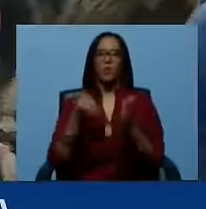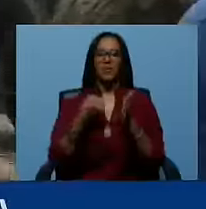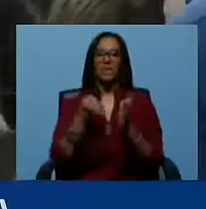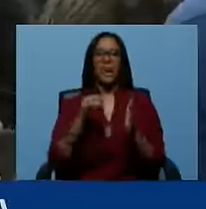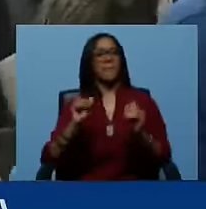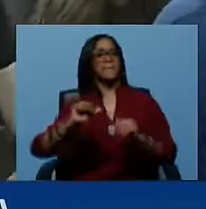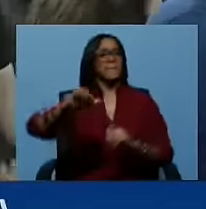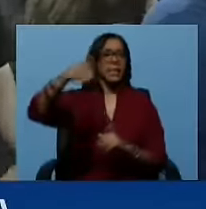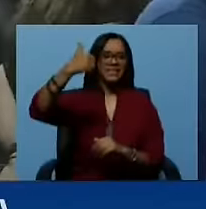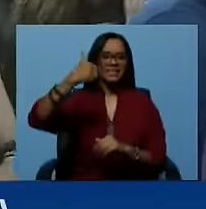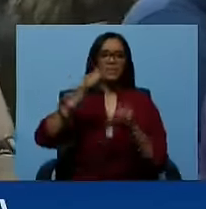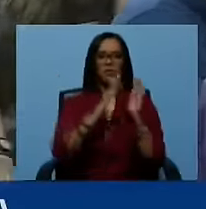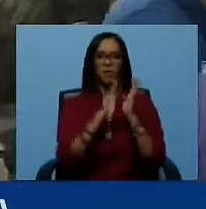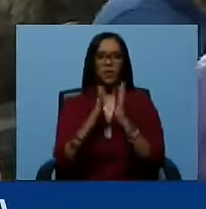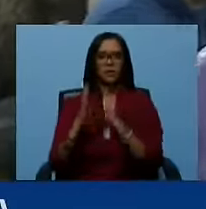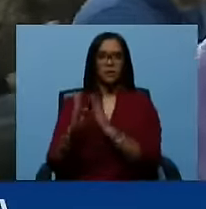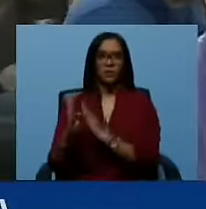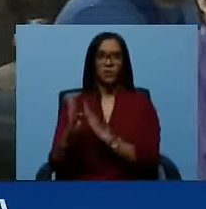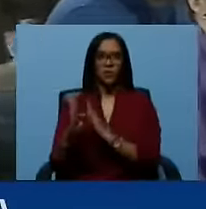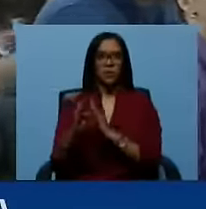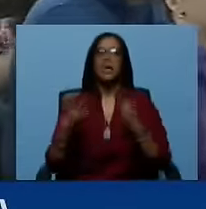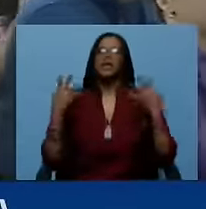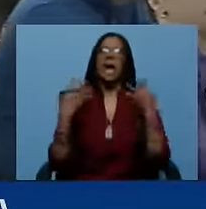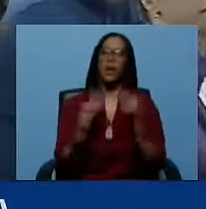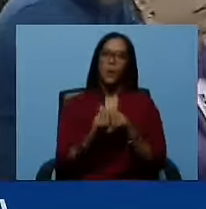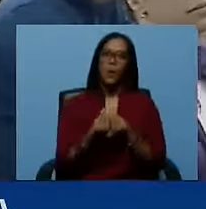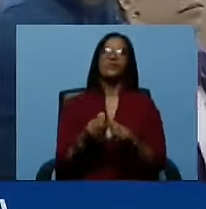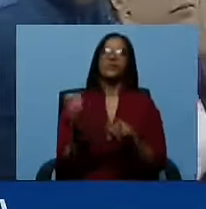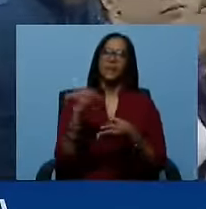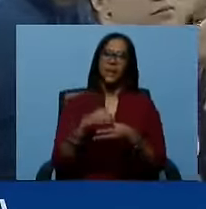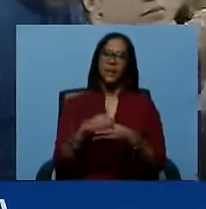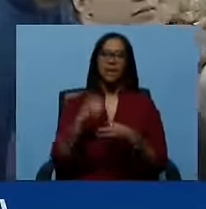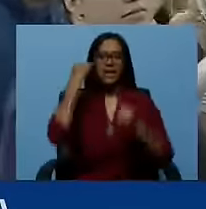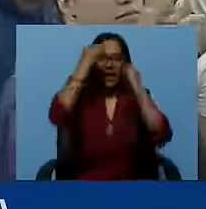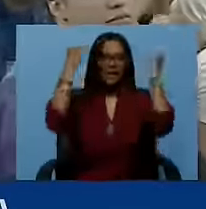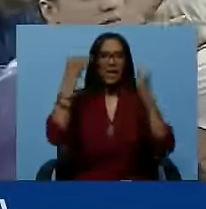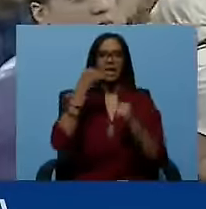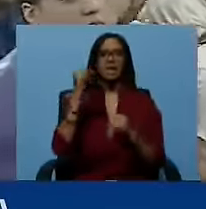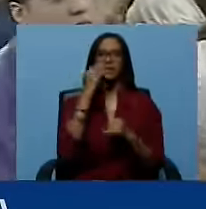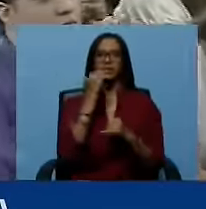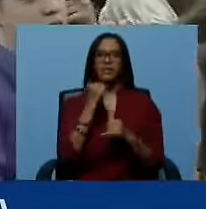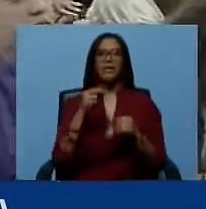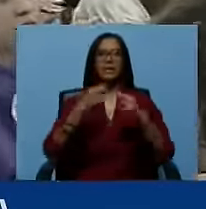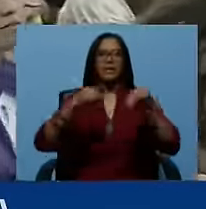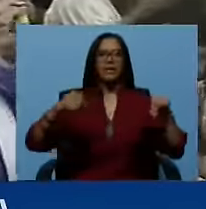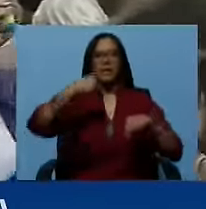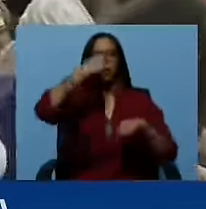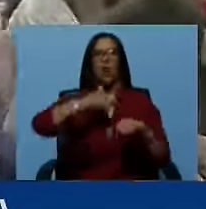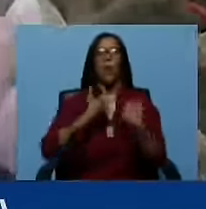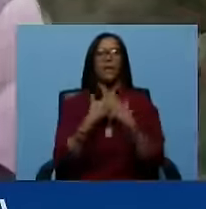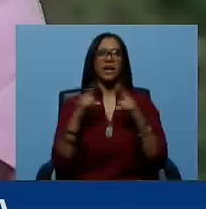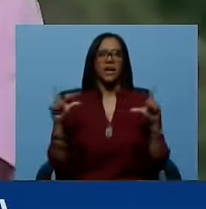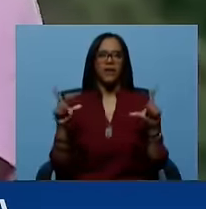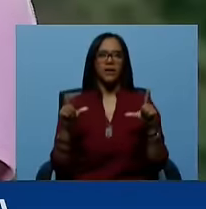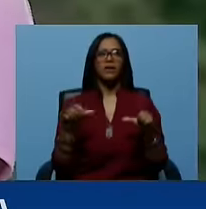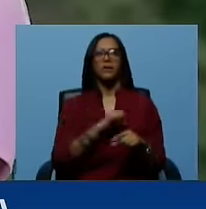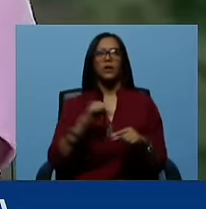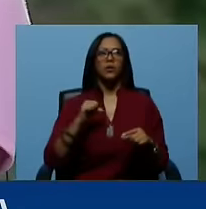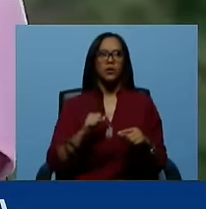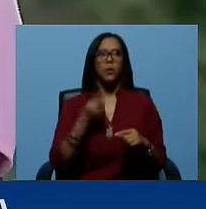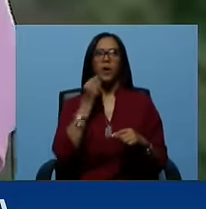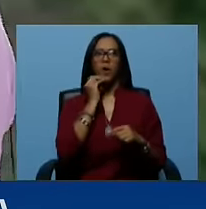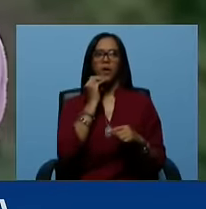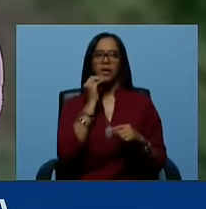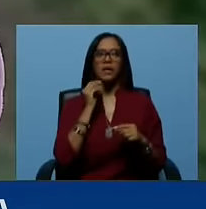de organización, que acompaña además la idea zamorana de tierra y hombres libres. Somos una